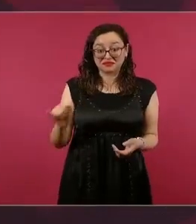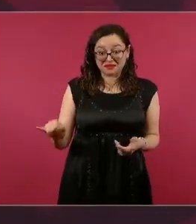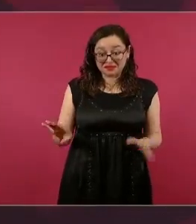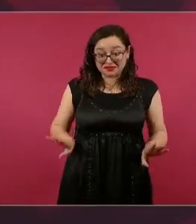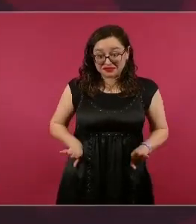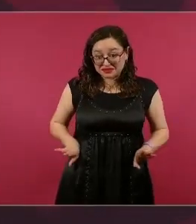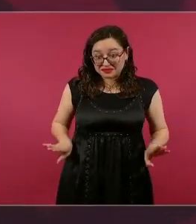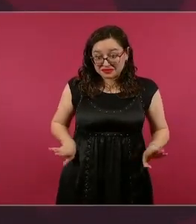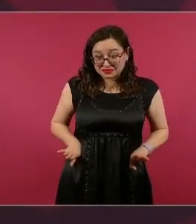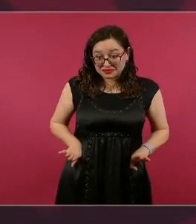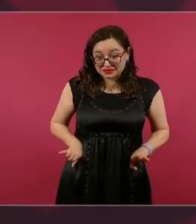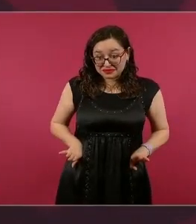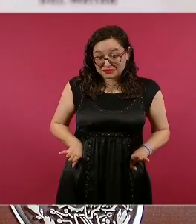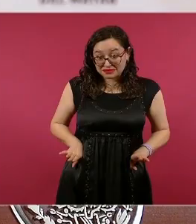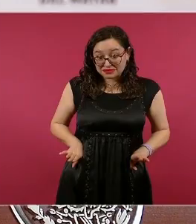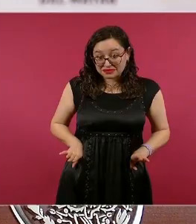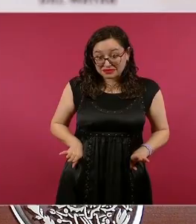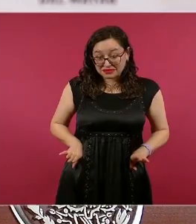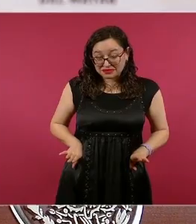así,